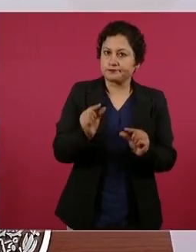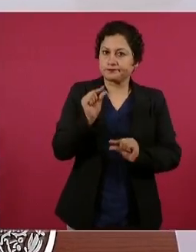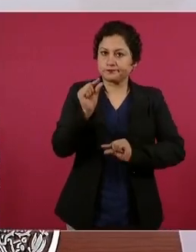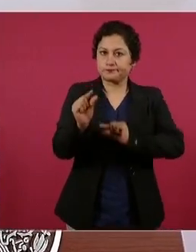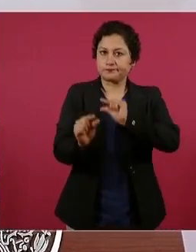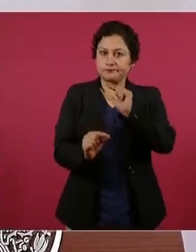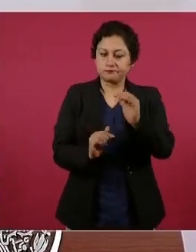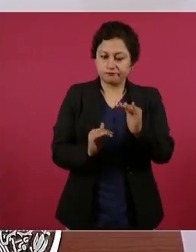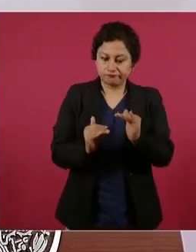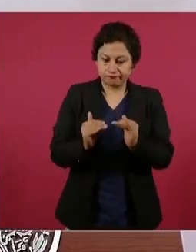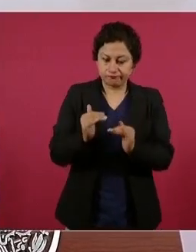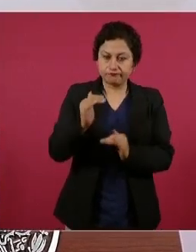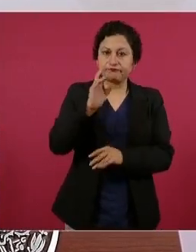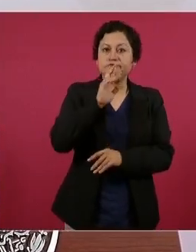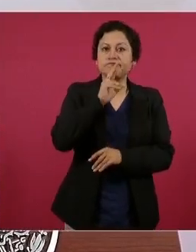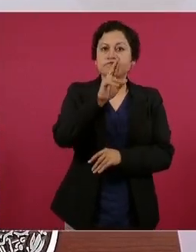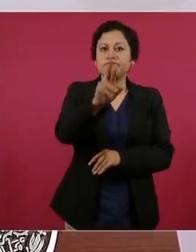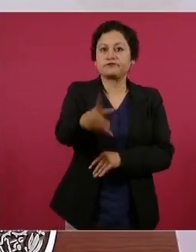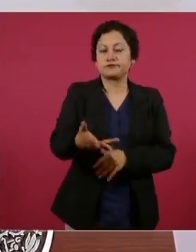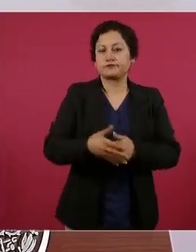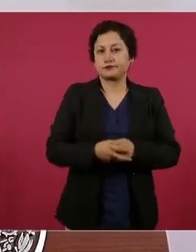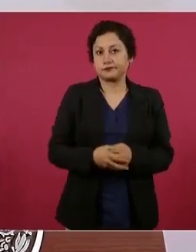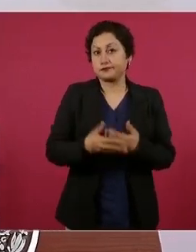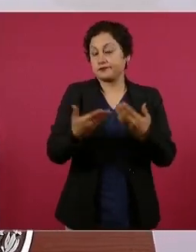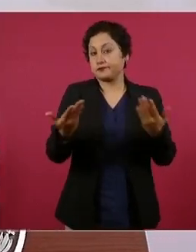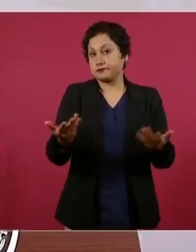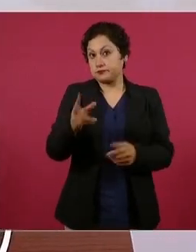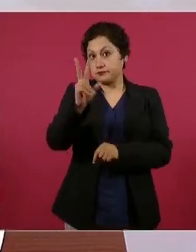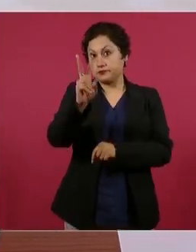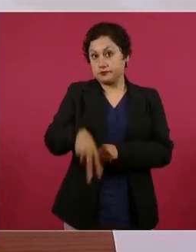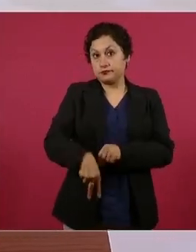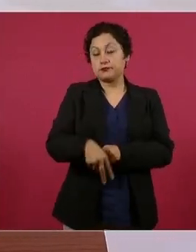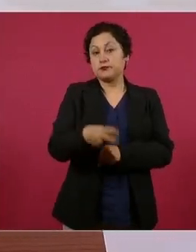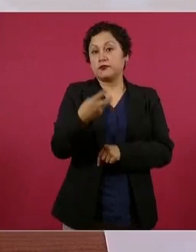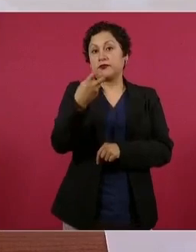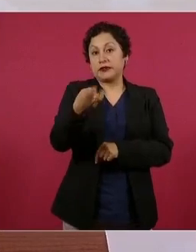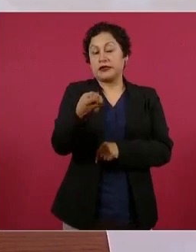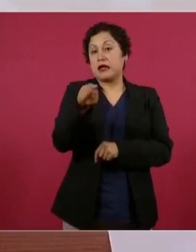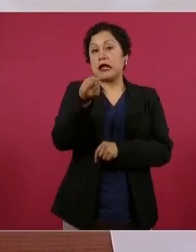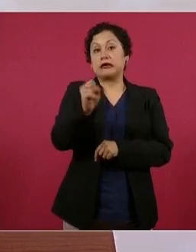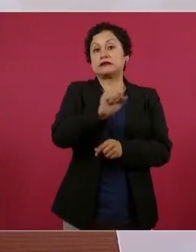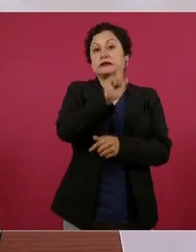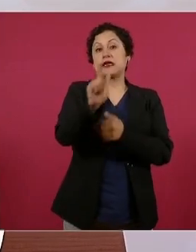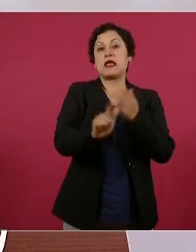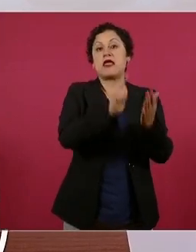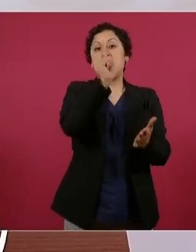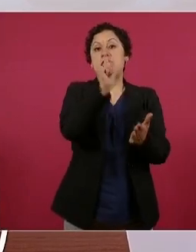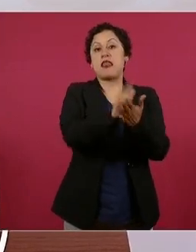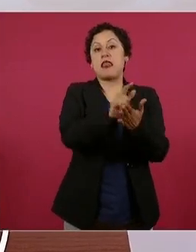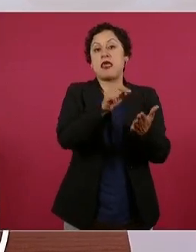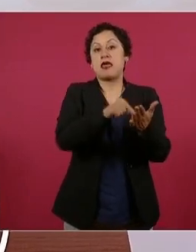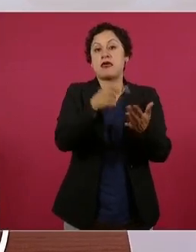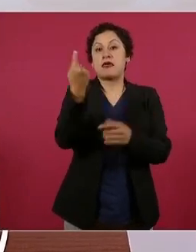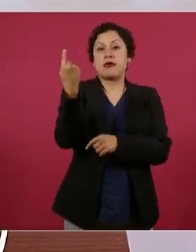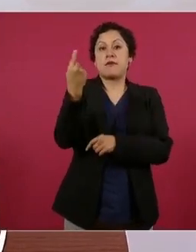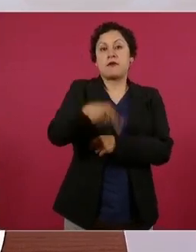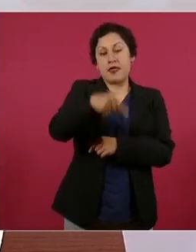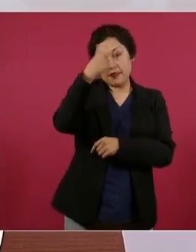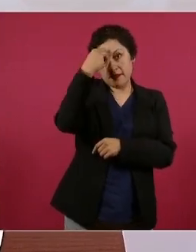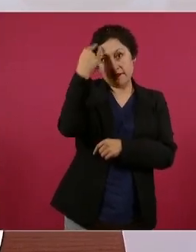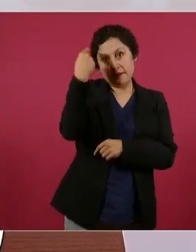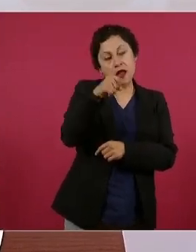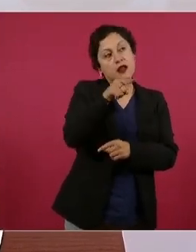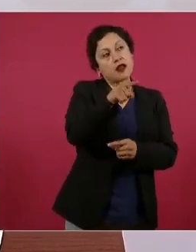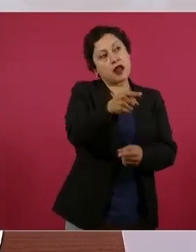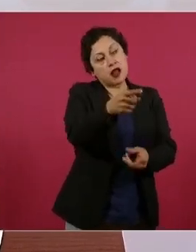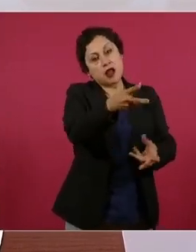y esto por ley va al instituto que se llama para devolverle al pueblo lo robado. Yo tenía